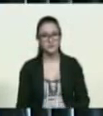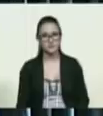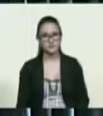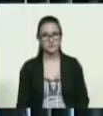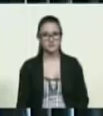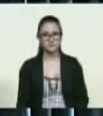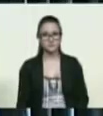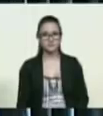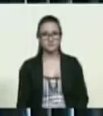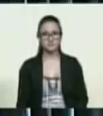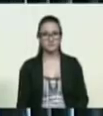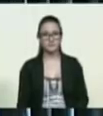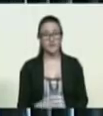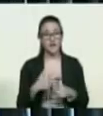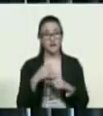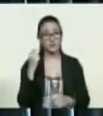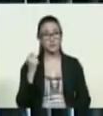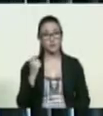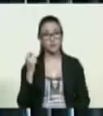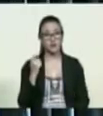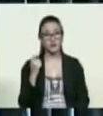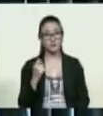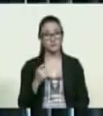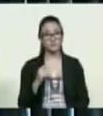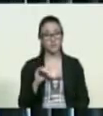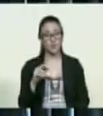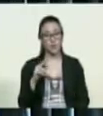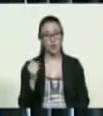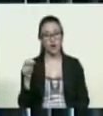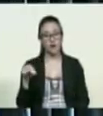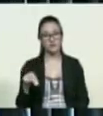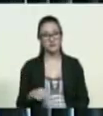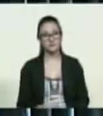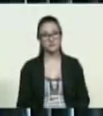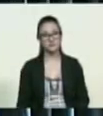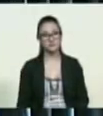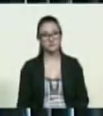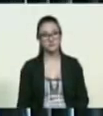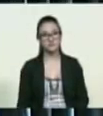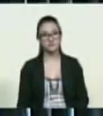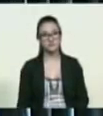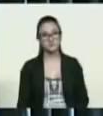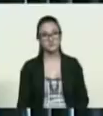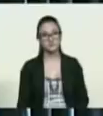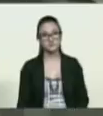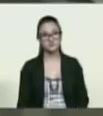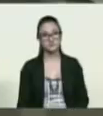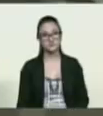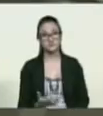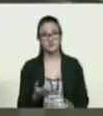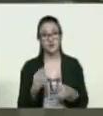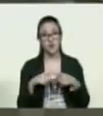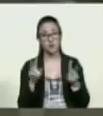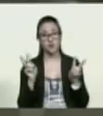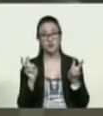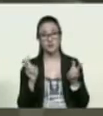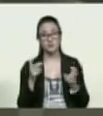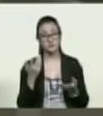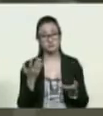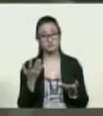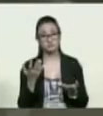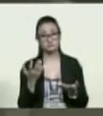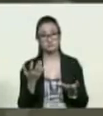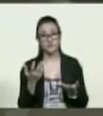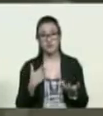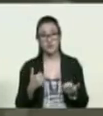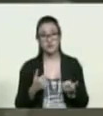a el exdiputado Juan Requesén. No me va a sacar del tema, Guillermo. Si sabes contar, no cuentes